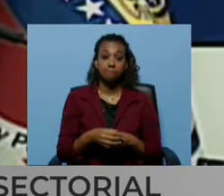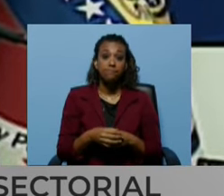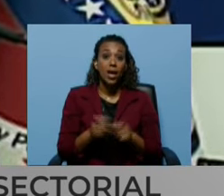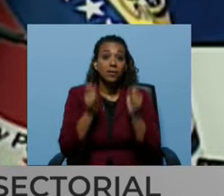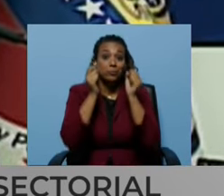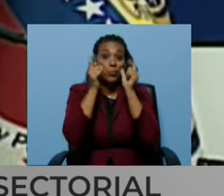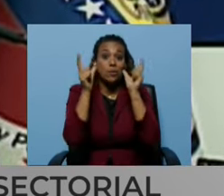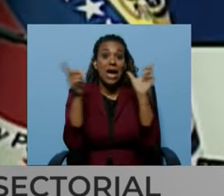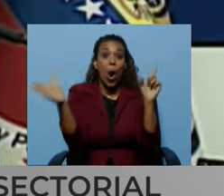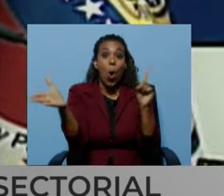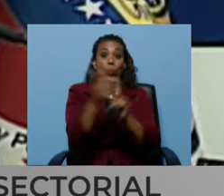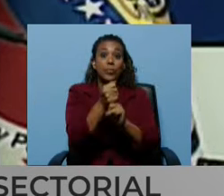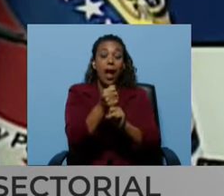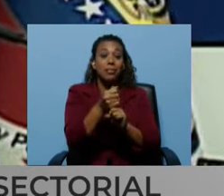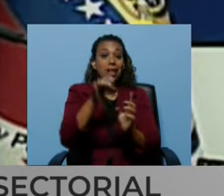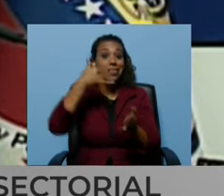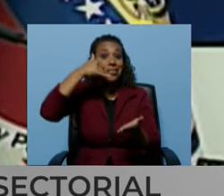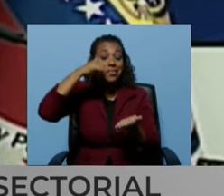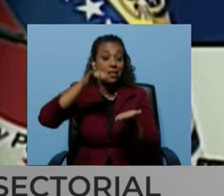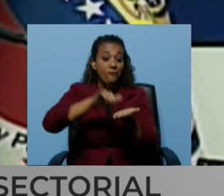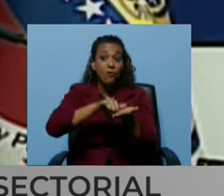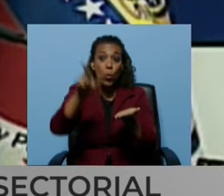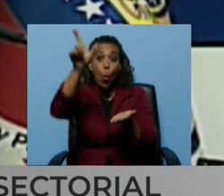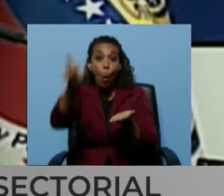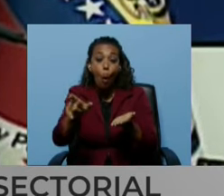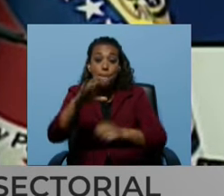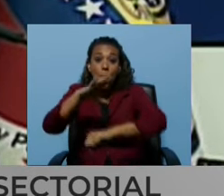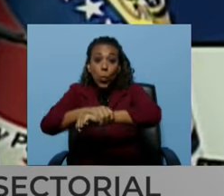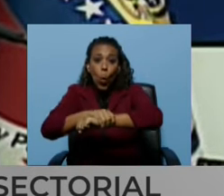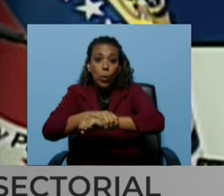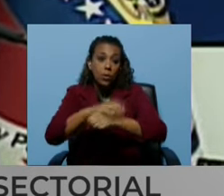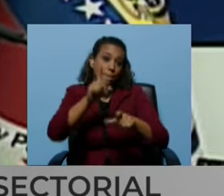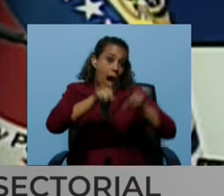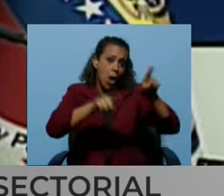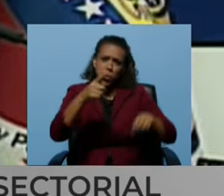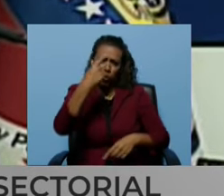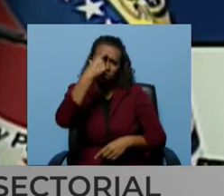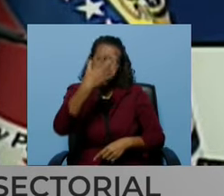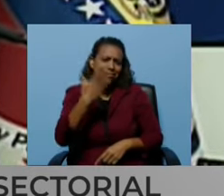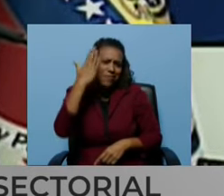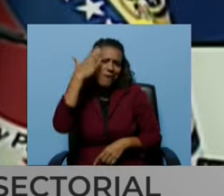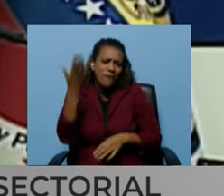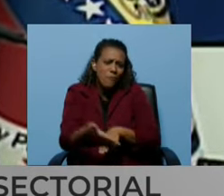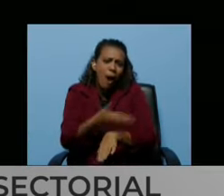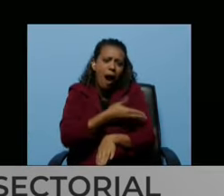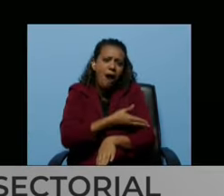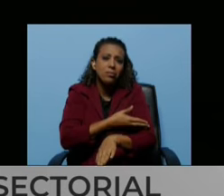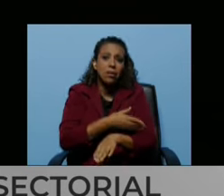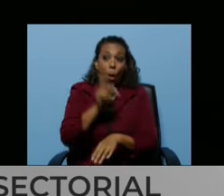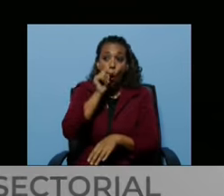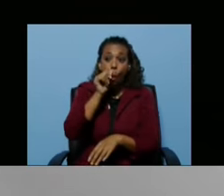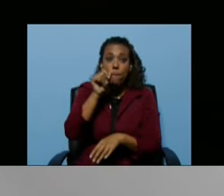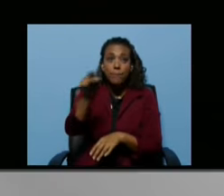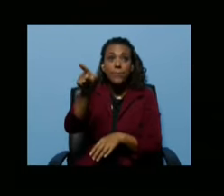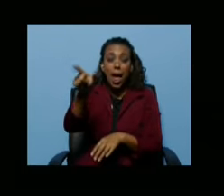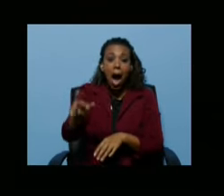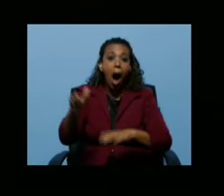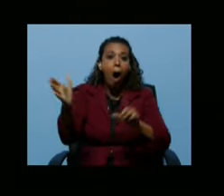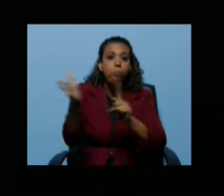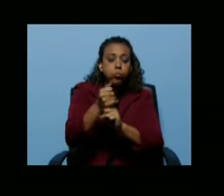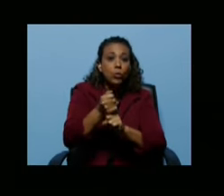Sorpresa en el teléfono del señor, sorpresa para algunos, para nosotros no, del señor Yanes Martínez Luis Humberto